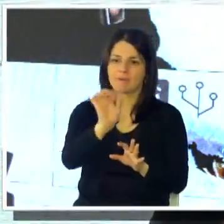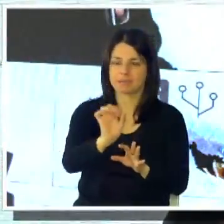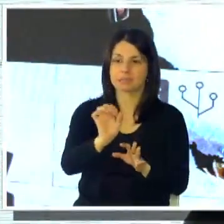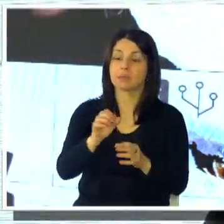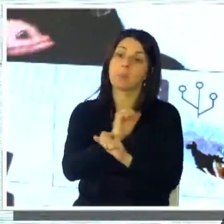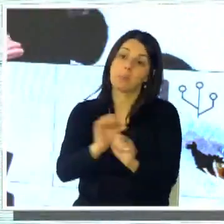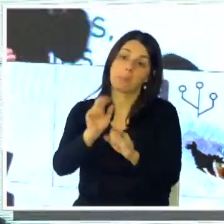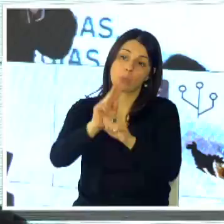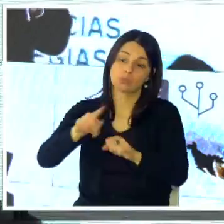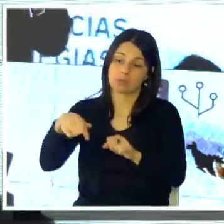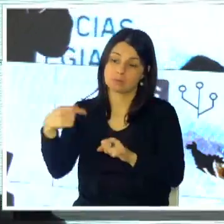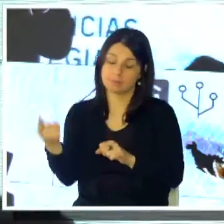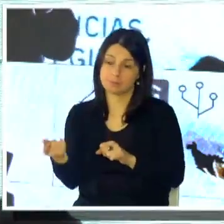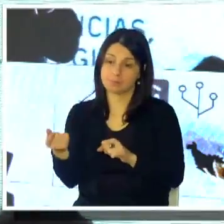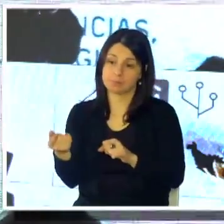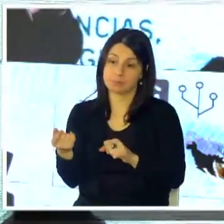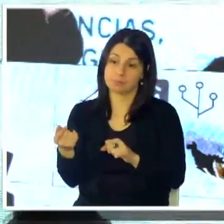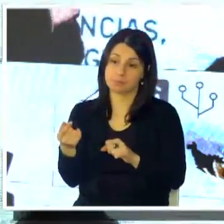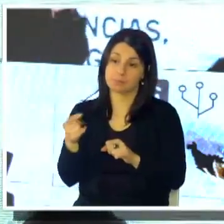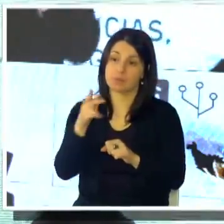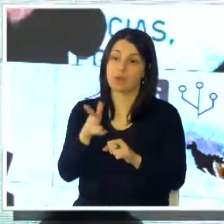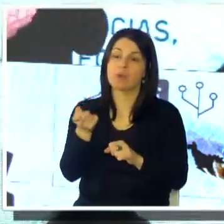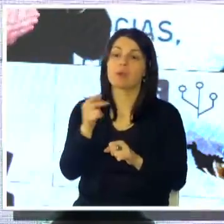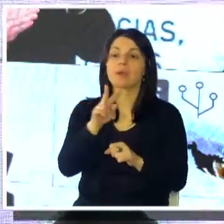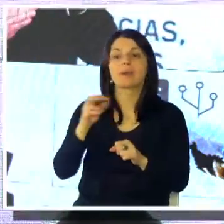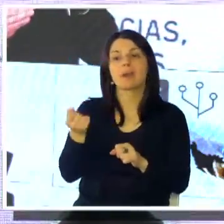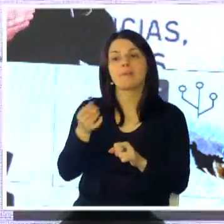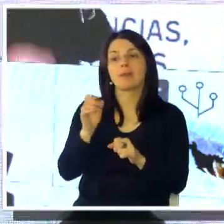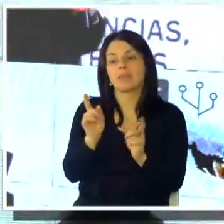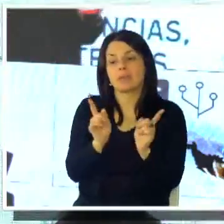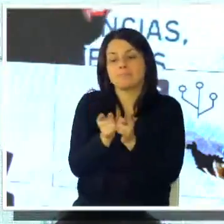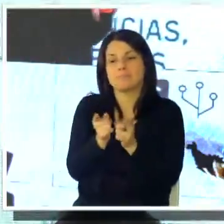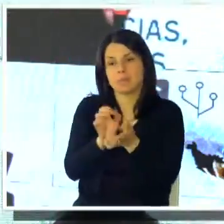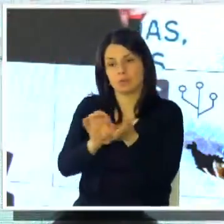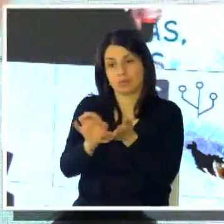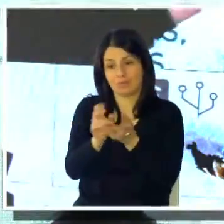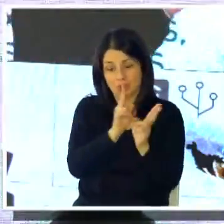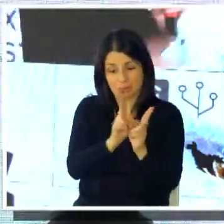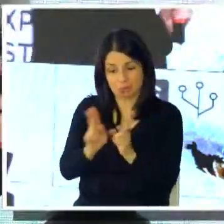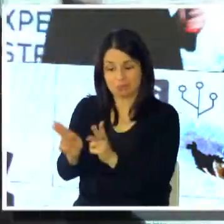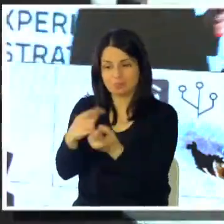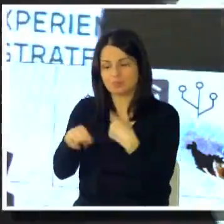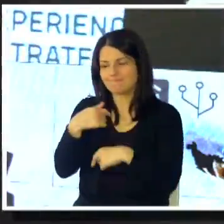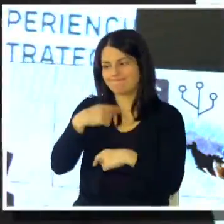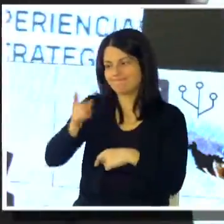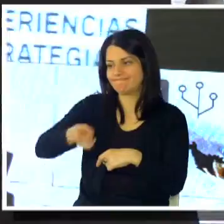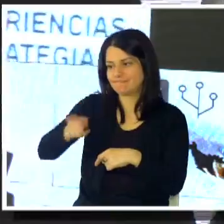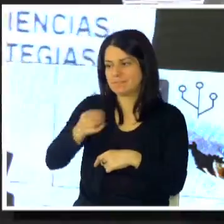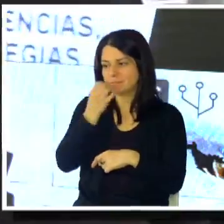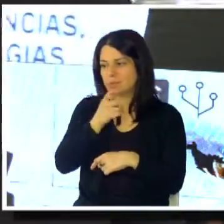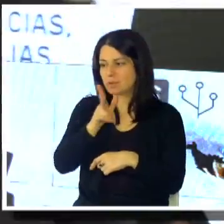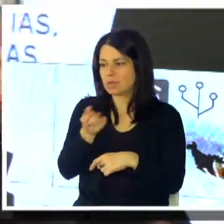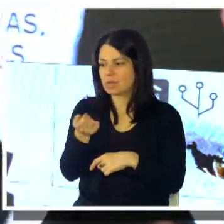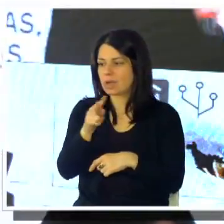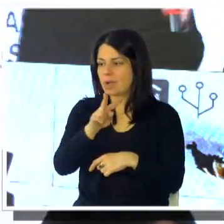haber usado la versión Java de los microservicios, pero nos decidimos por la versión